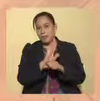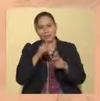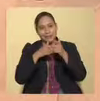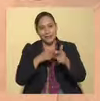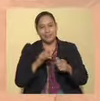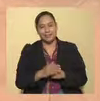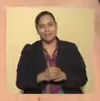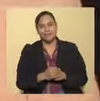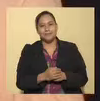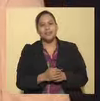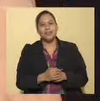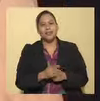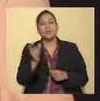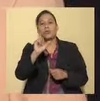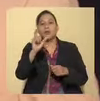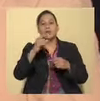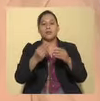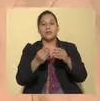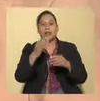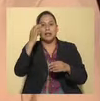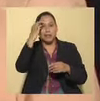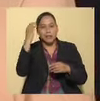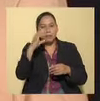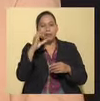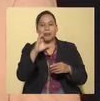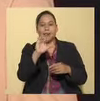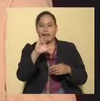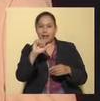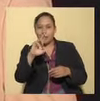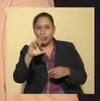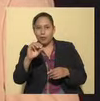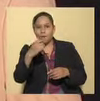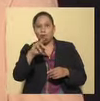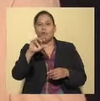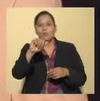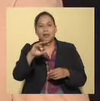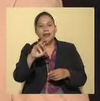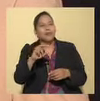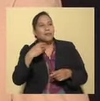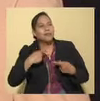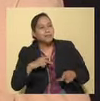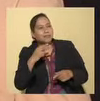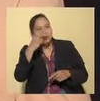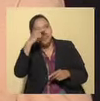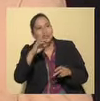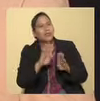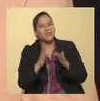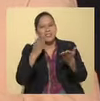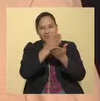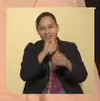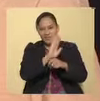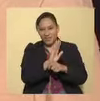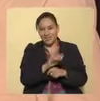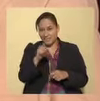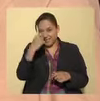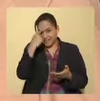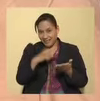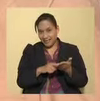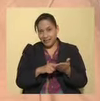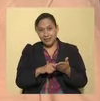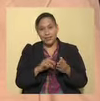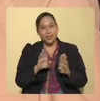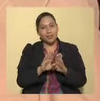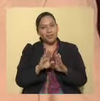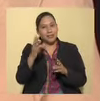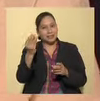película. ¿Cuándo se estrena El crimen del Cácaro Gumaro para que nos preparemos todos los mexicanos para este gran evento? ¿Y usted cree que le dé